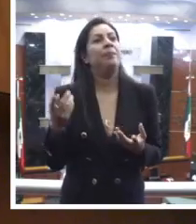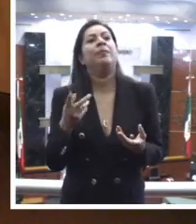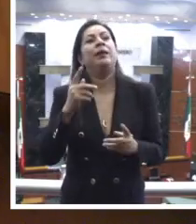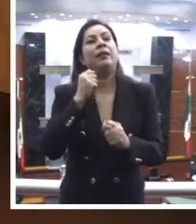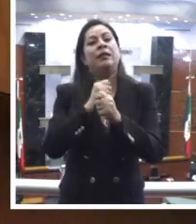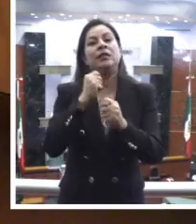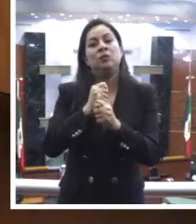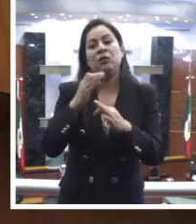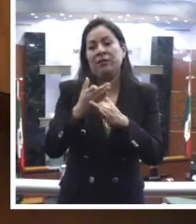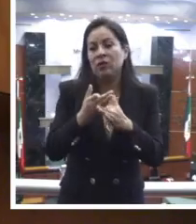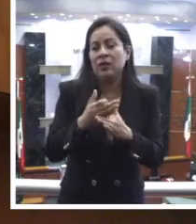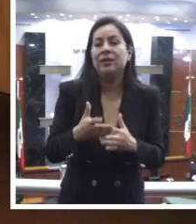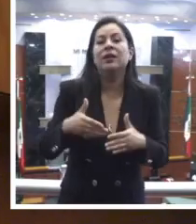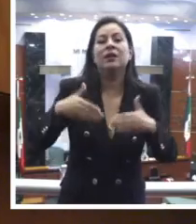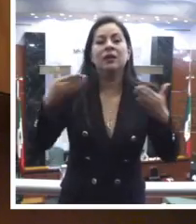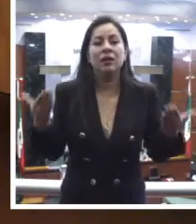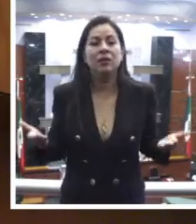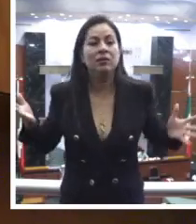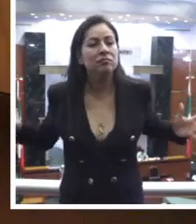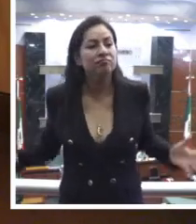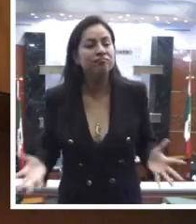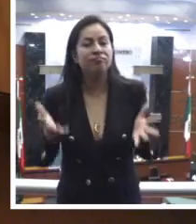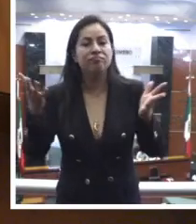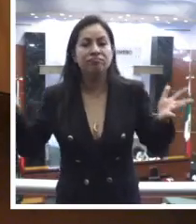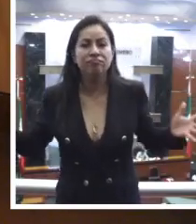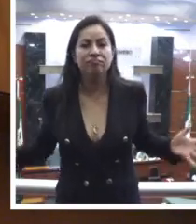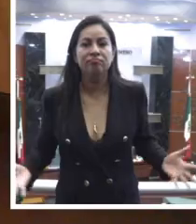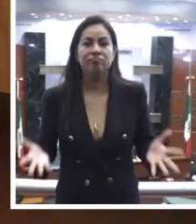transporte Violeta, y que hoy se está impulsando